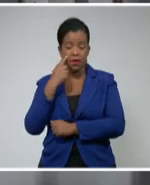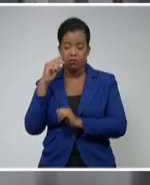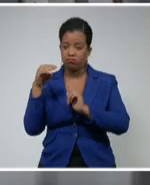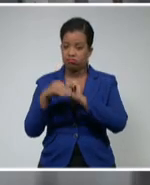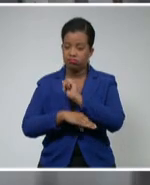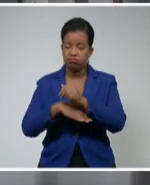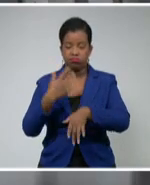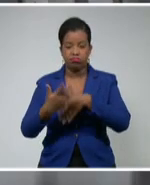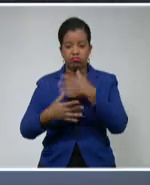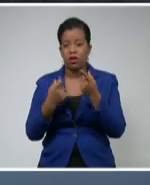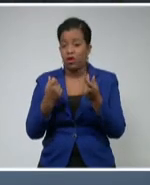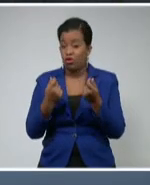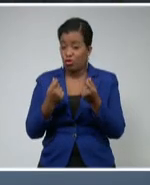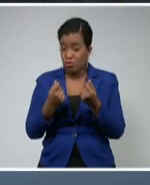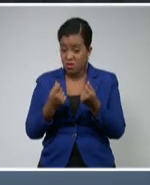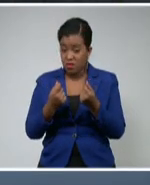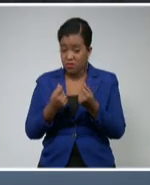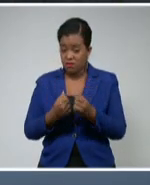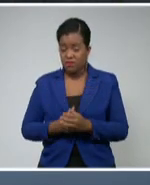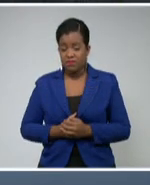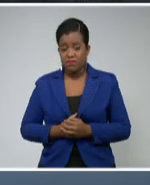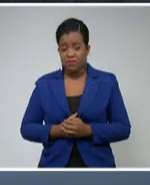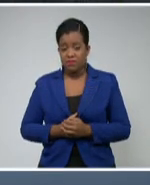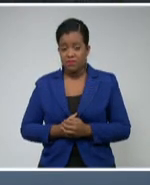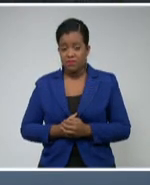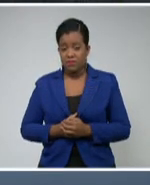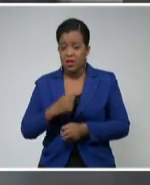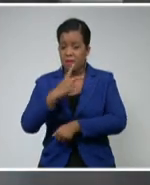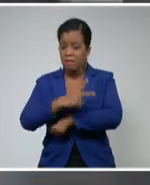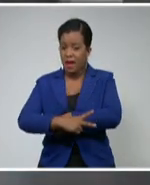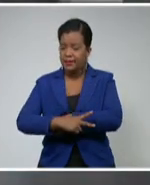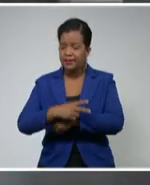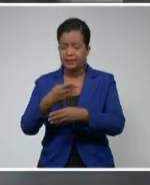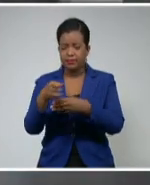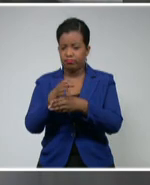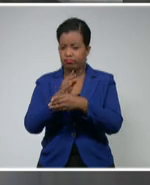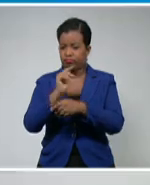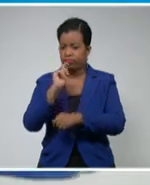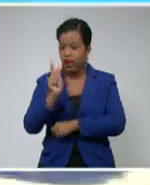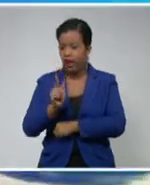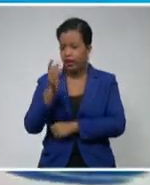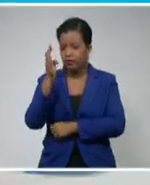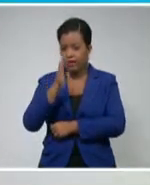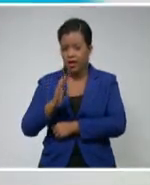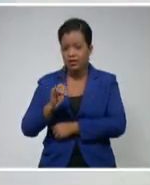más significativas, destacan Irlanda, Austria, Italia y Francia.